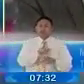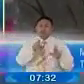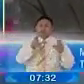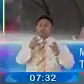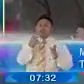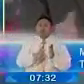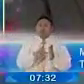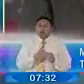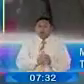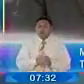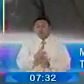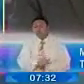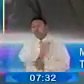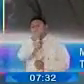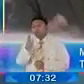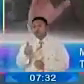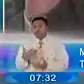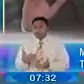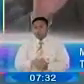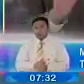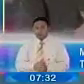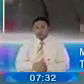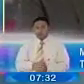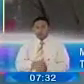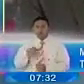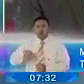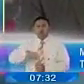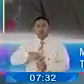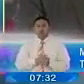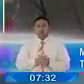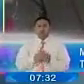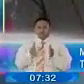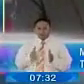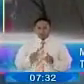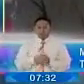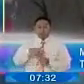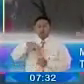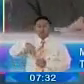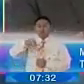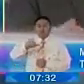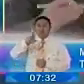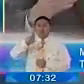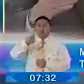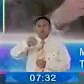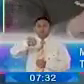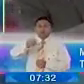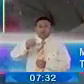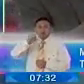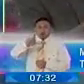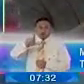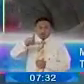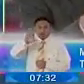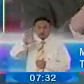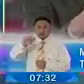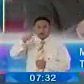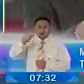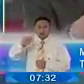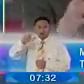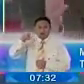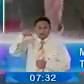sucedido. Vamos a las otras obras también. ¿Cómo está el caso de la ampliación de la vía Naranjal-Tenguel? Allá también, pues, se entregó ya